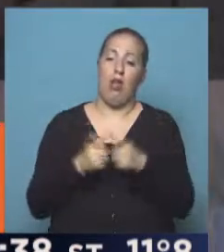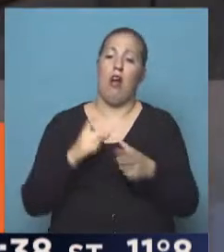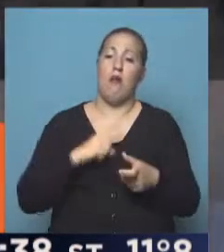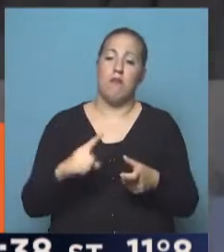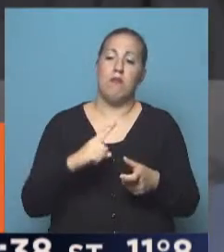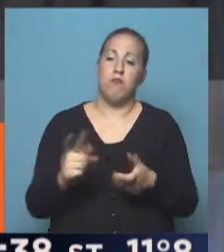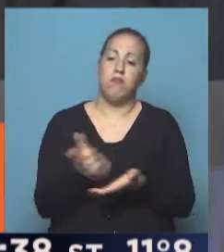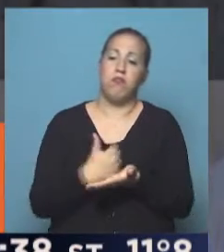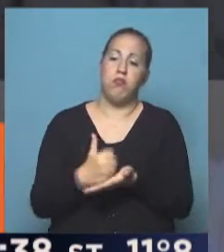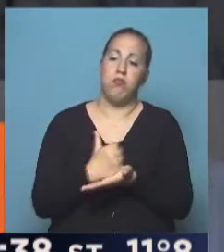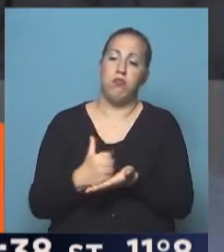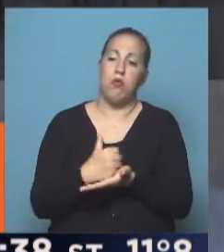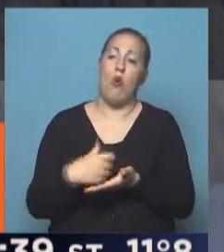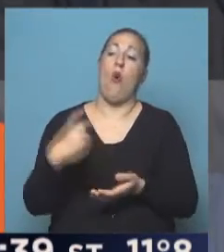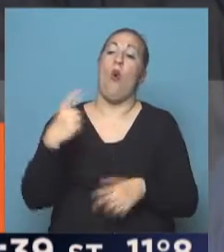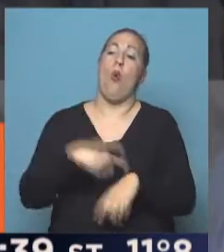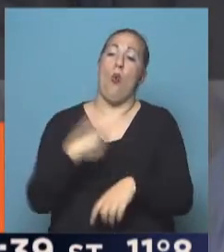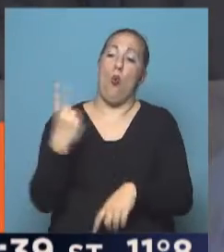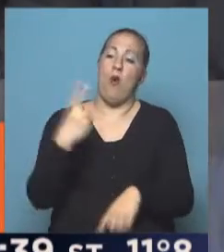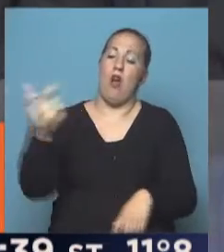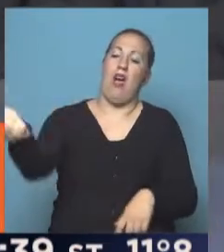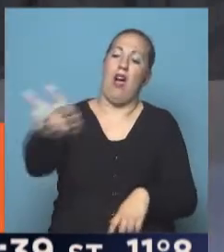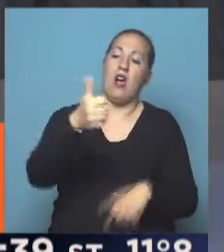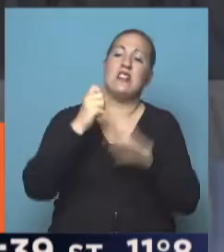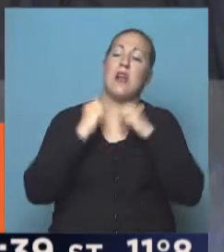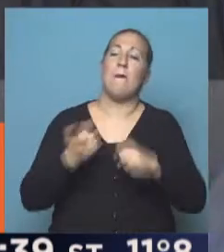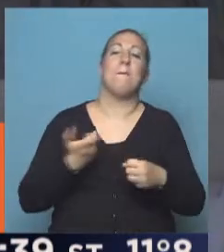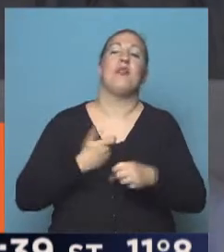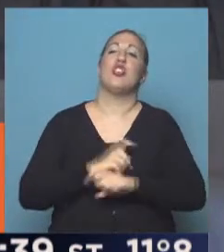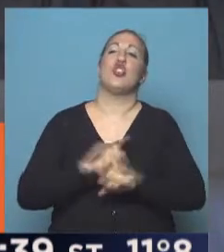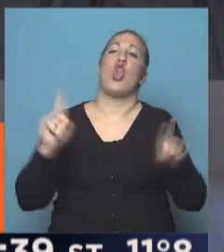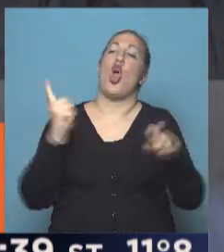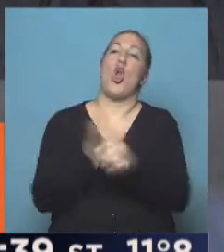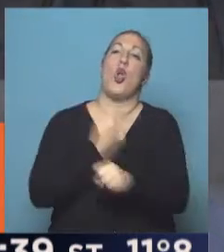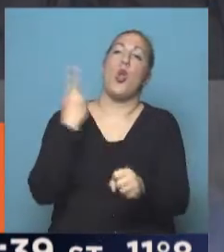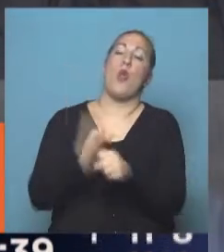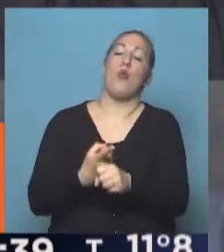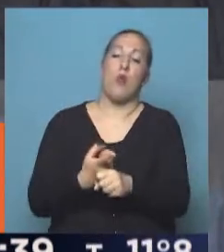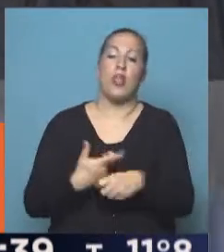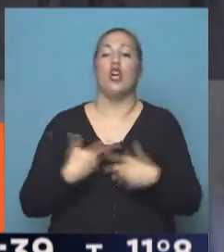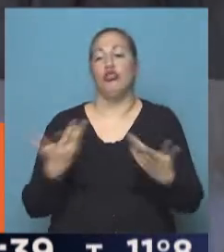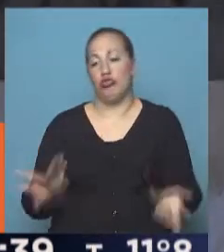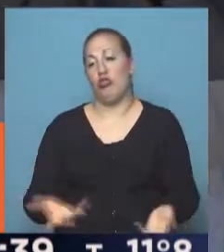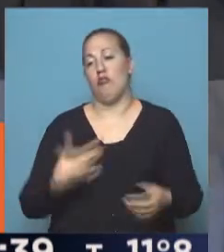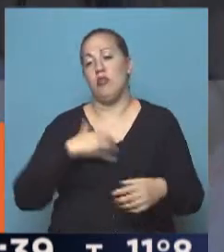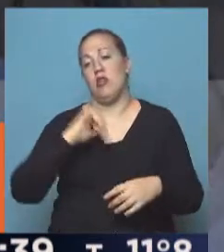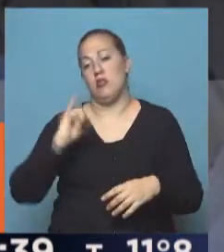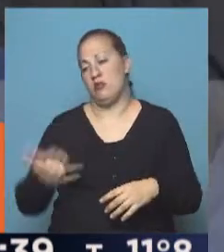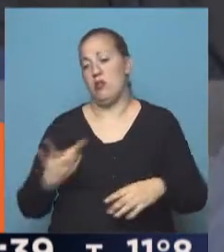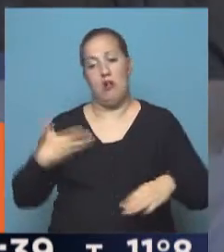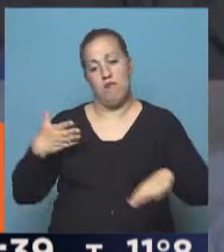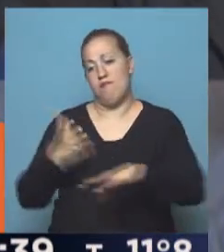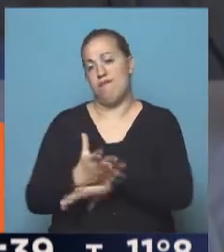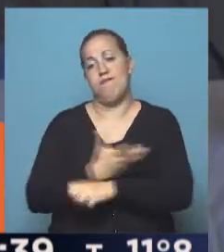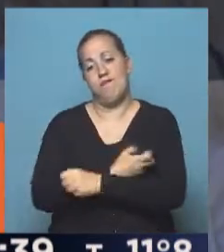Después de una hora sale una de las chicas de la secretaria, me dice que no lo va a poder atender, entonces sí, la entré a que me atienda, por